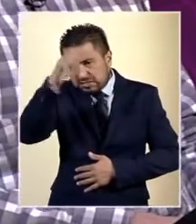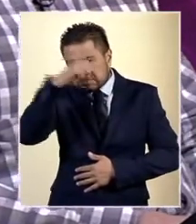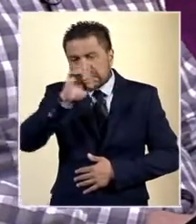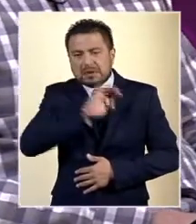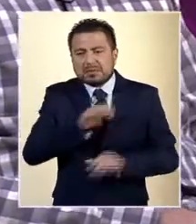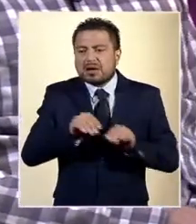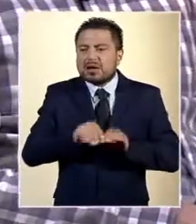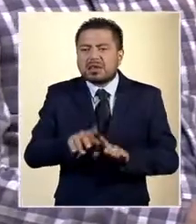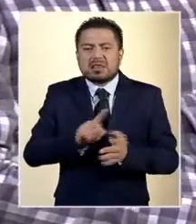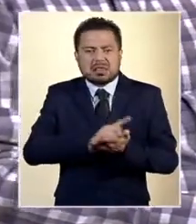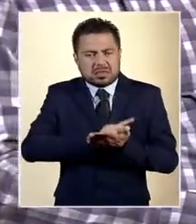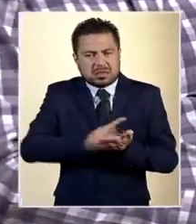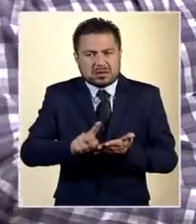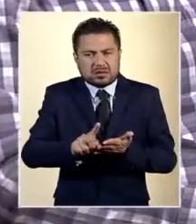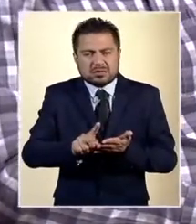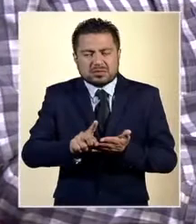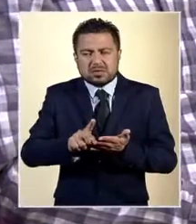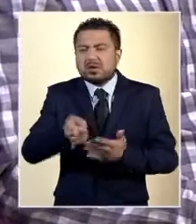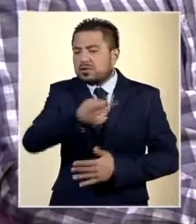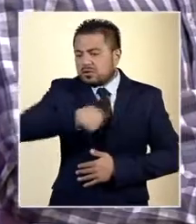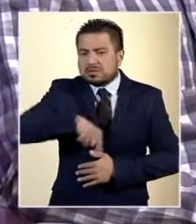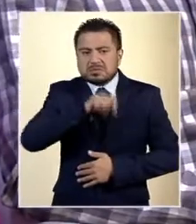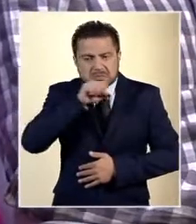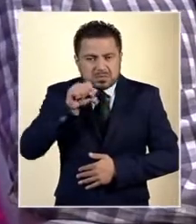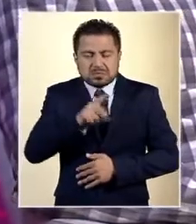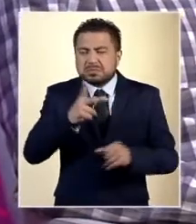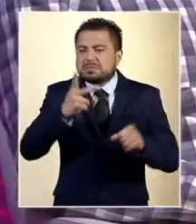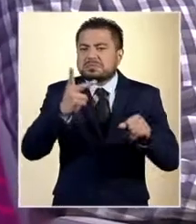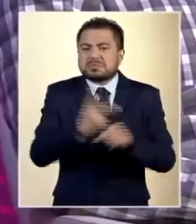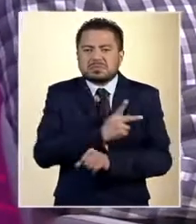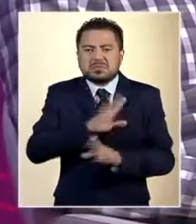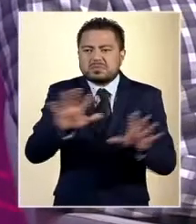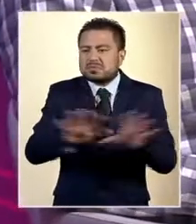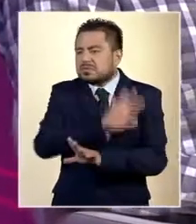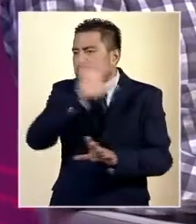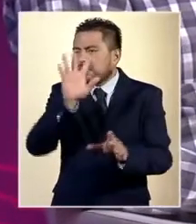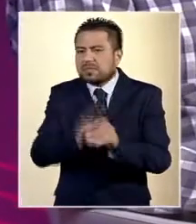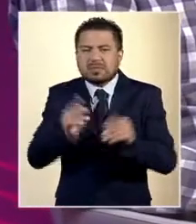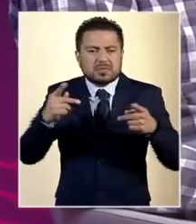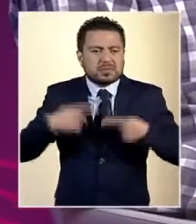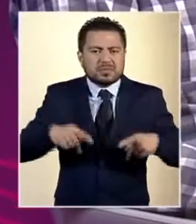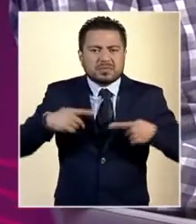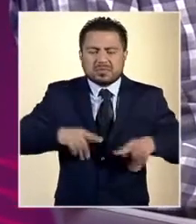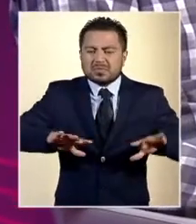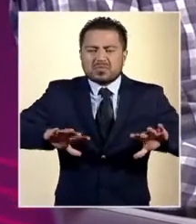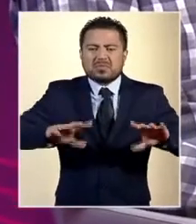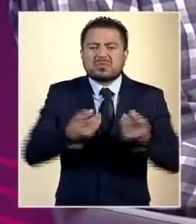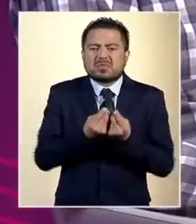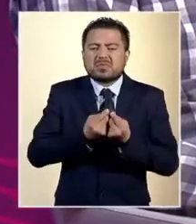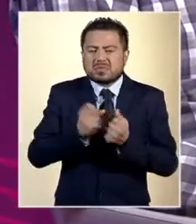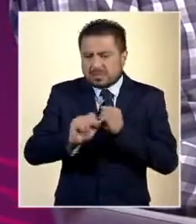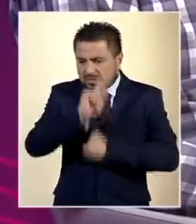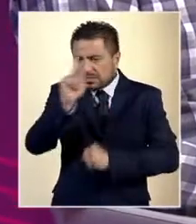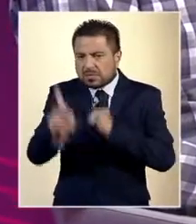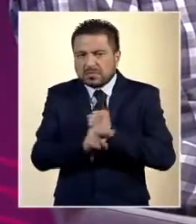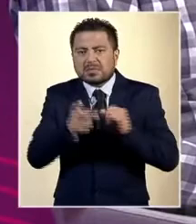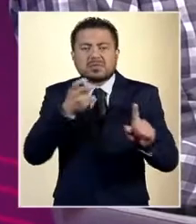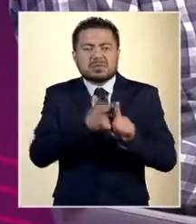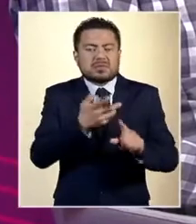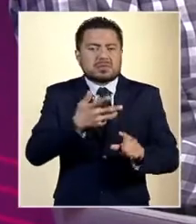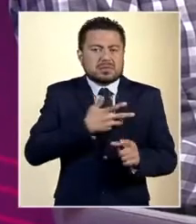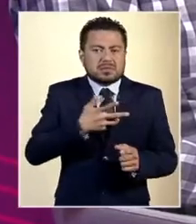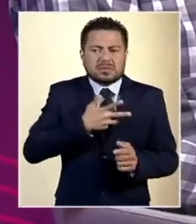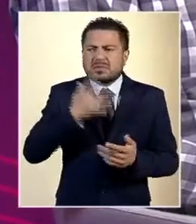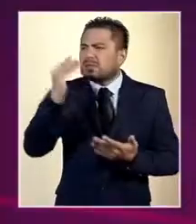de ejercer derechos. A nosotros mismos nos pasa, a todos los ciudadanos y ciudadanas en este país, que tenemos